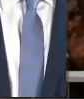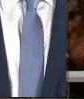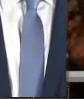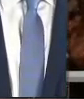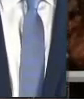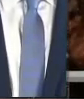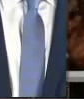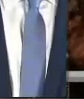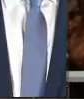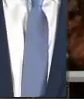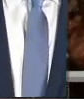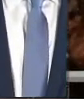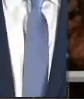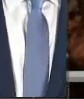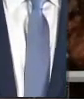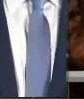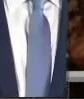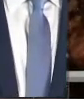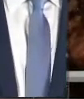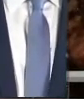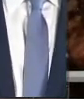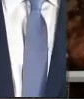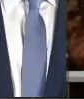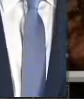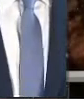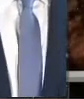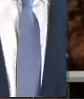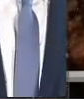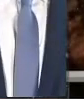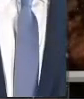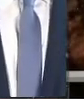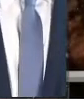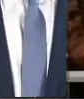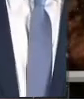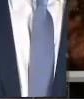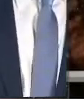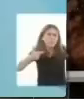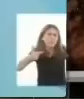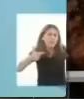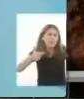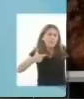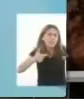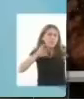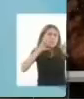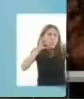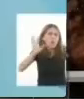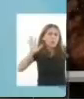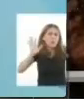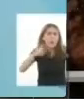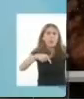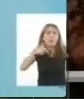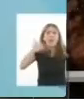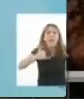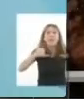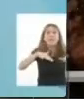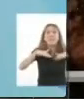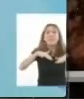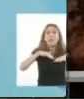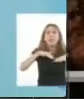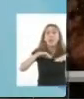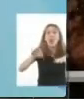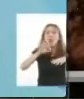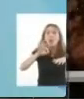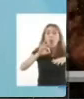epidemiológicos lo cierto es que esto no le conviene a la oposición que necesita de éste confrontamiento por las restricciones de cara a estas elecciones que